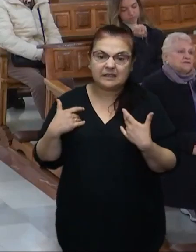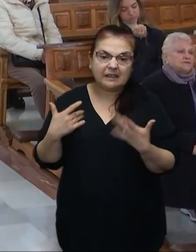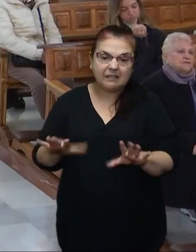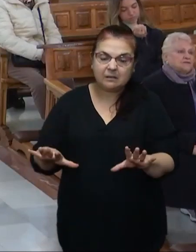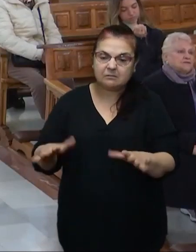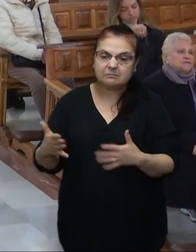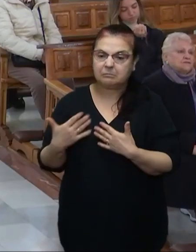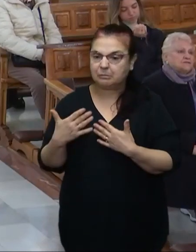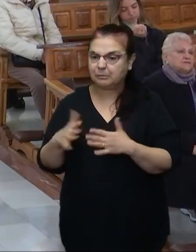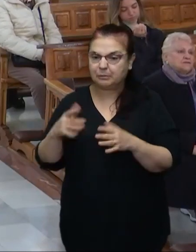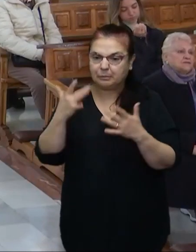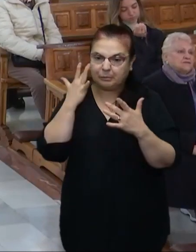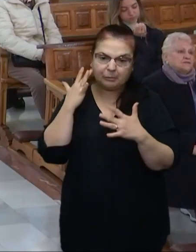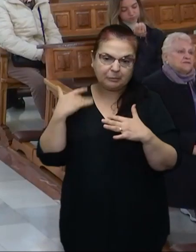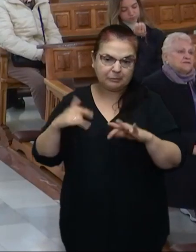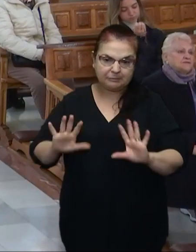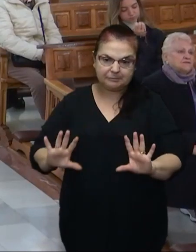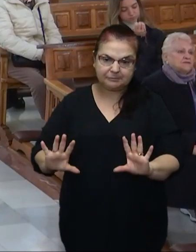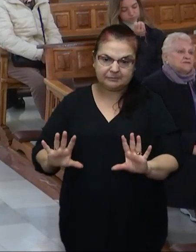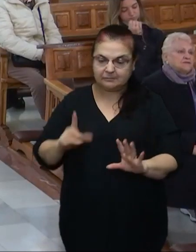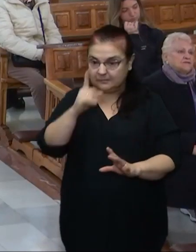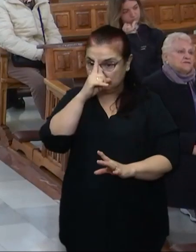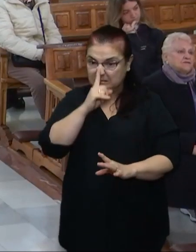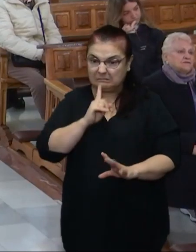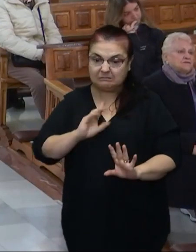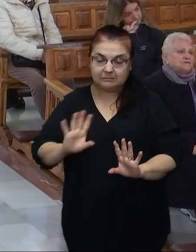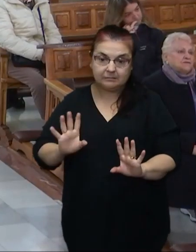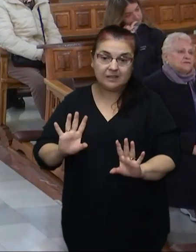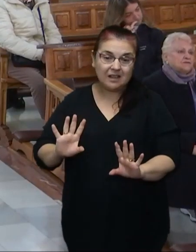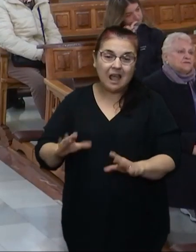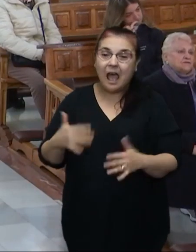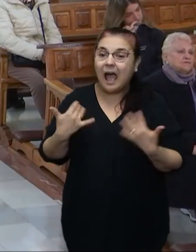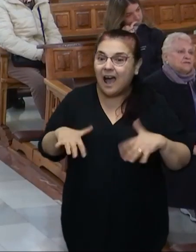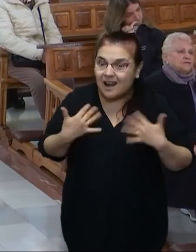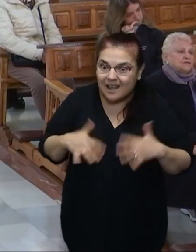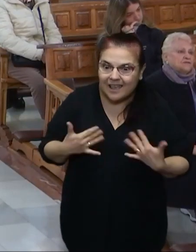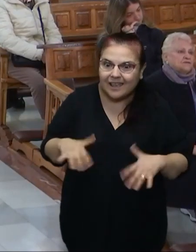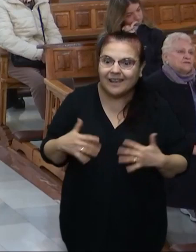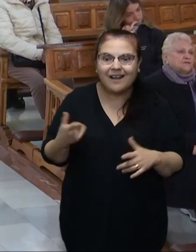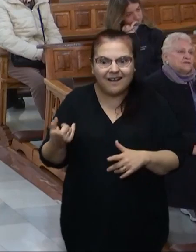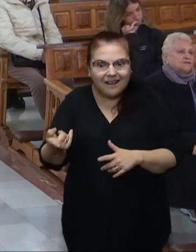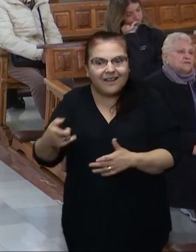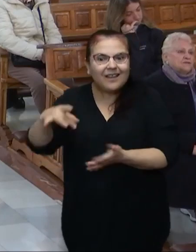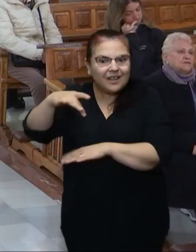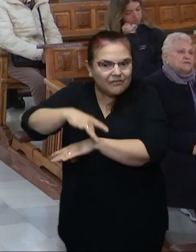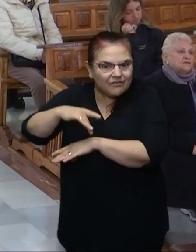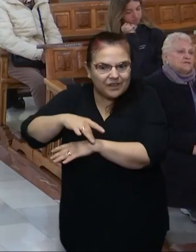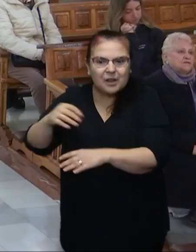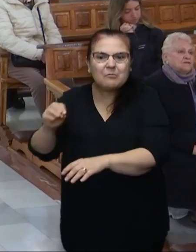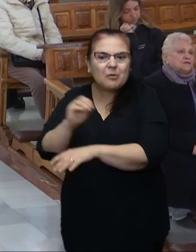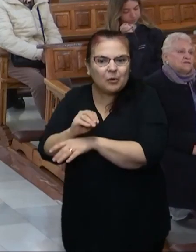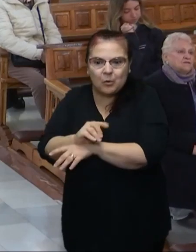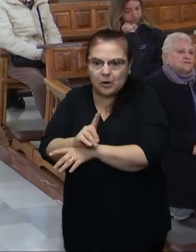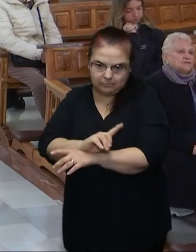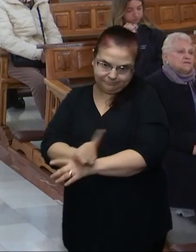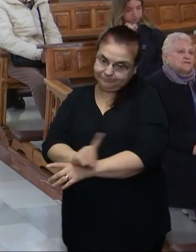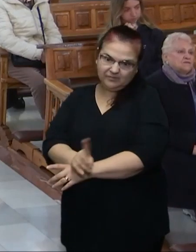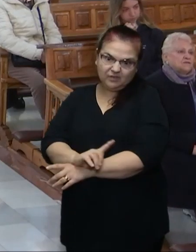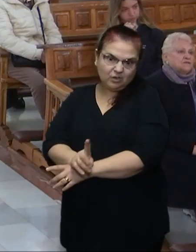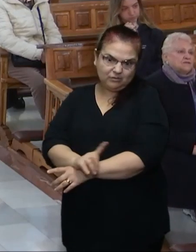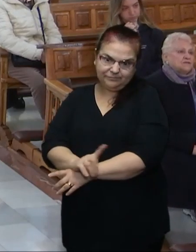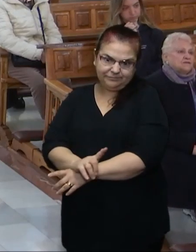en la superficie. En vez de alegrarse de que este hombre ha quedado curado,